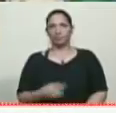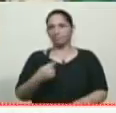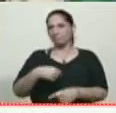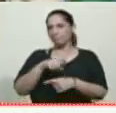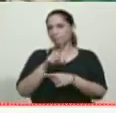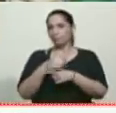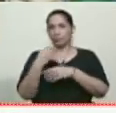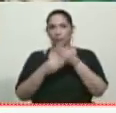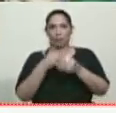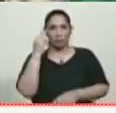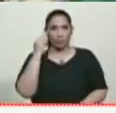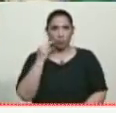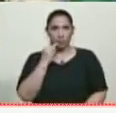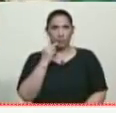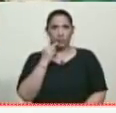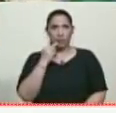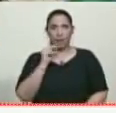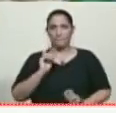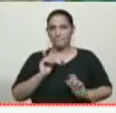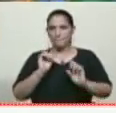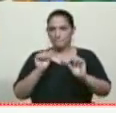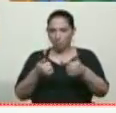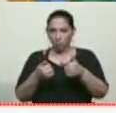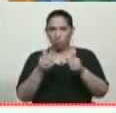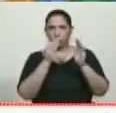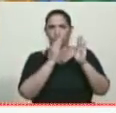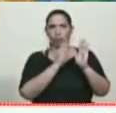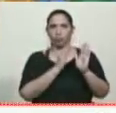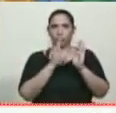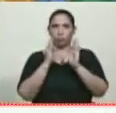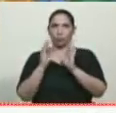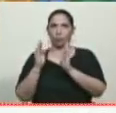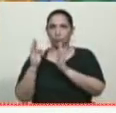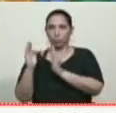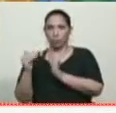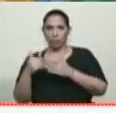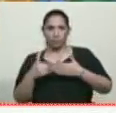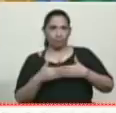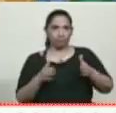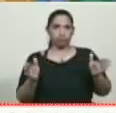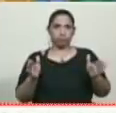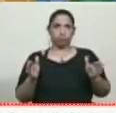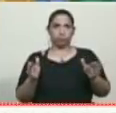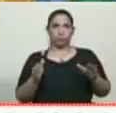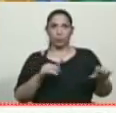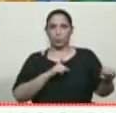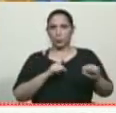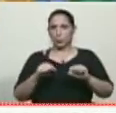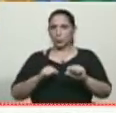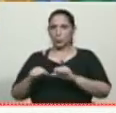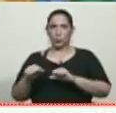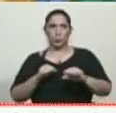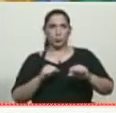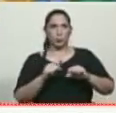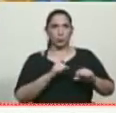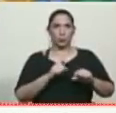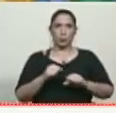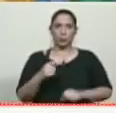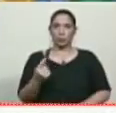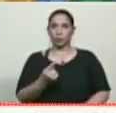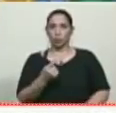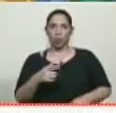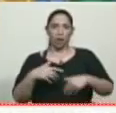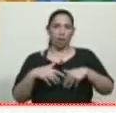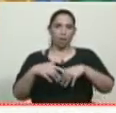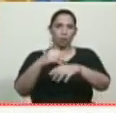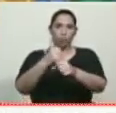hace? Comenzar a tomar medidas para garantizar la hacienda y la intendencia de las tropas. Vean